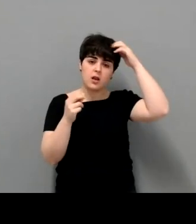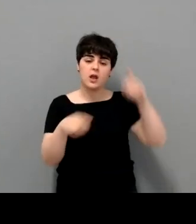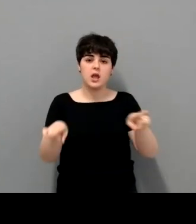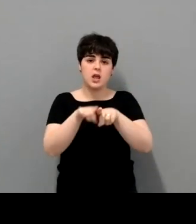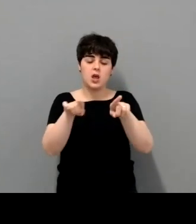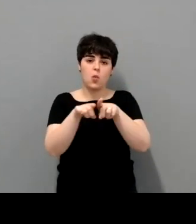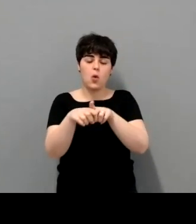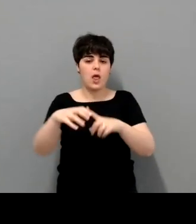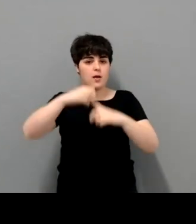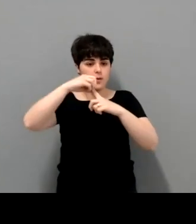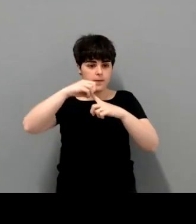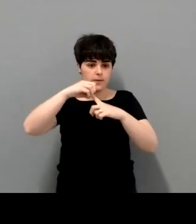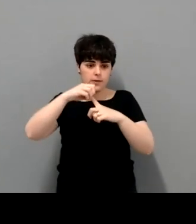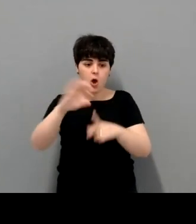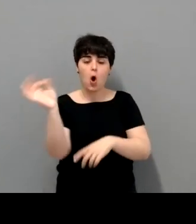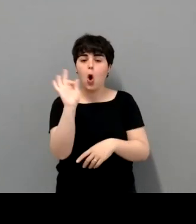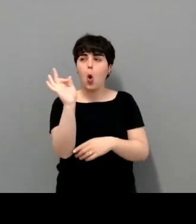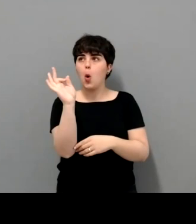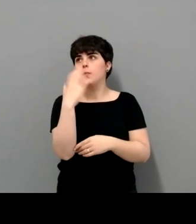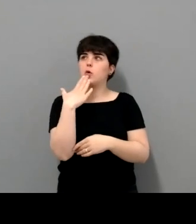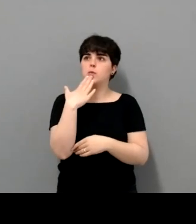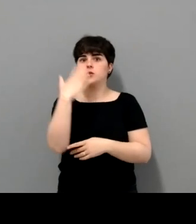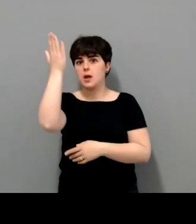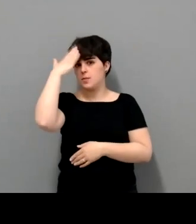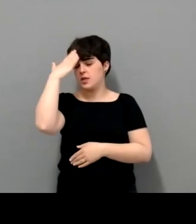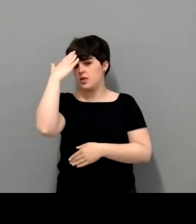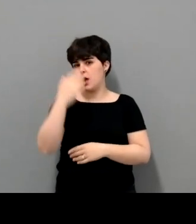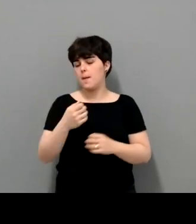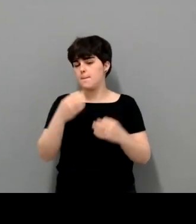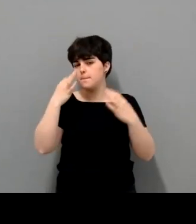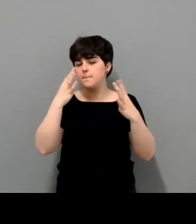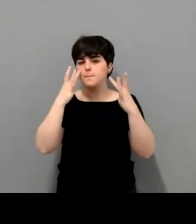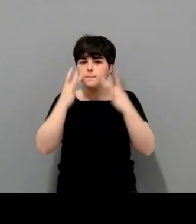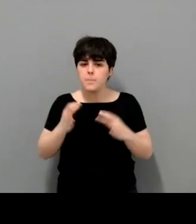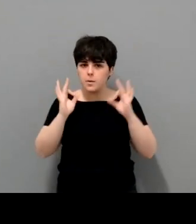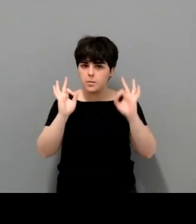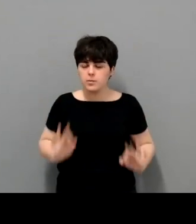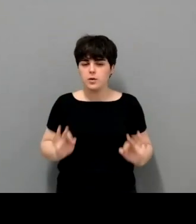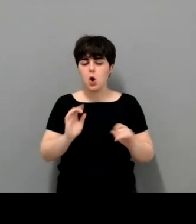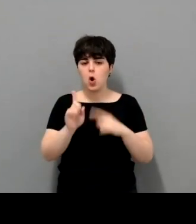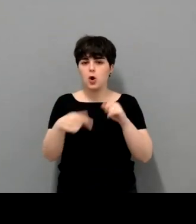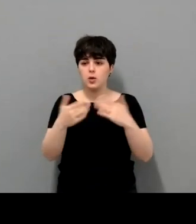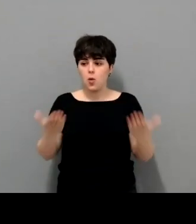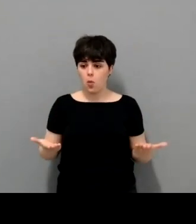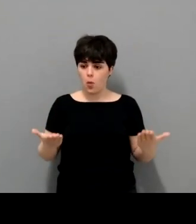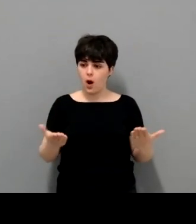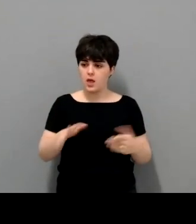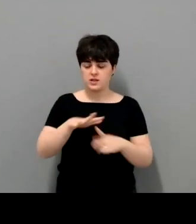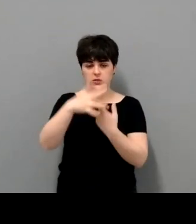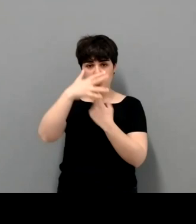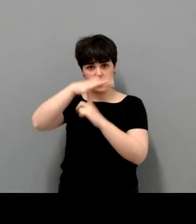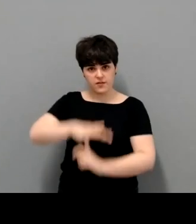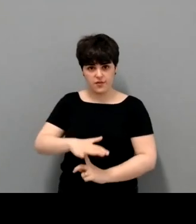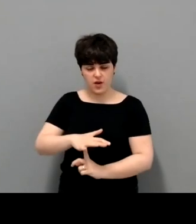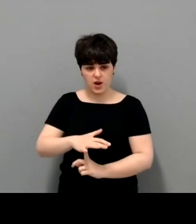piedra o una semilla fértil para que las discriminaciones se